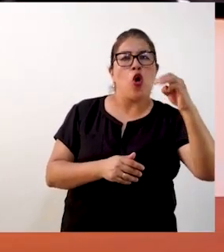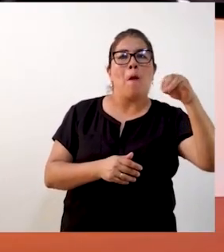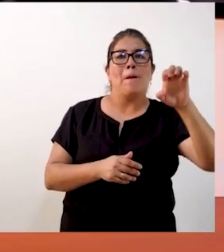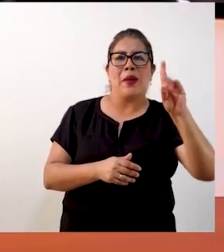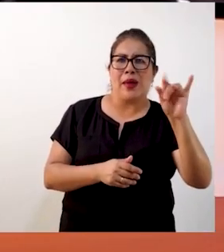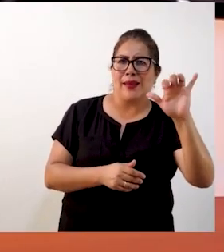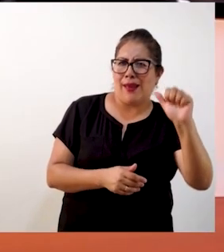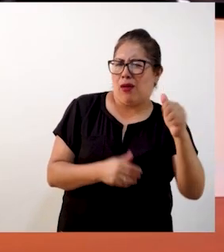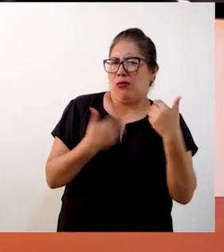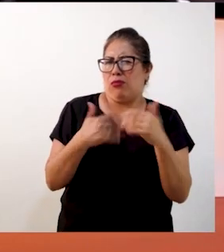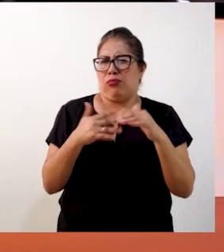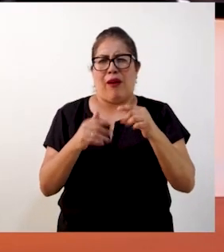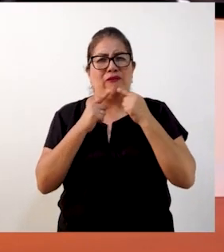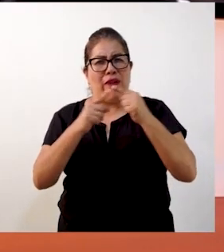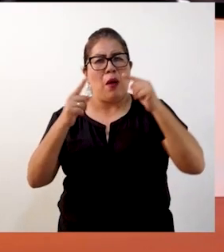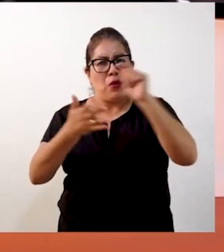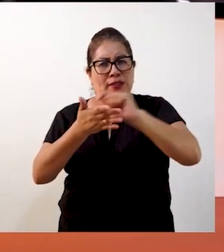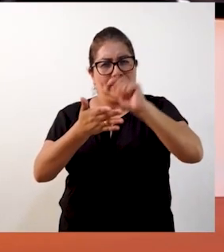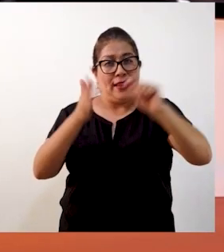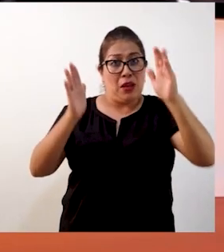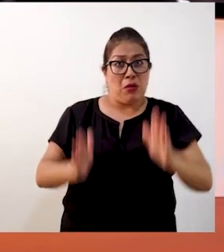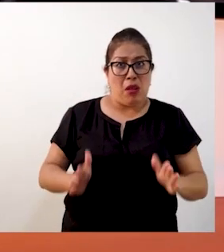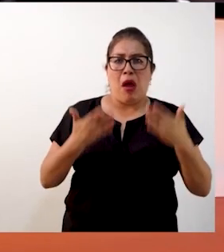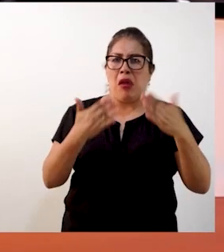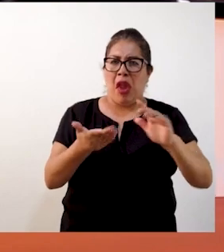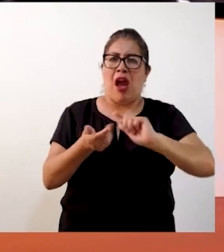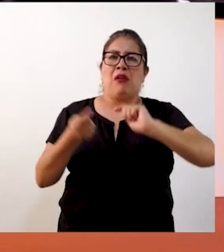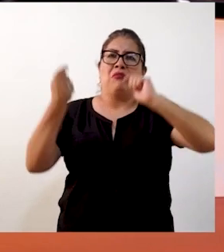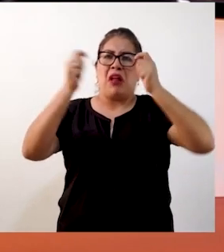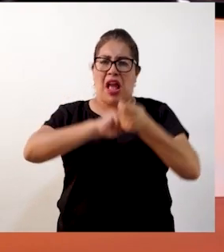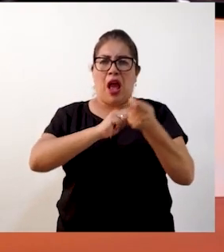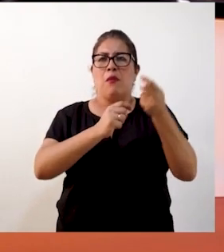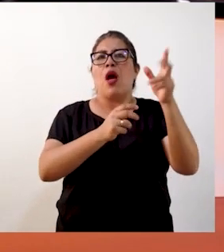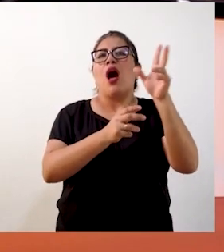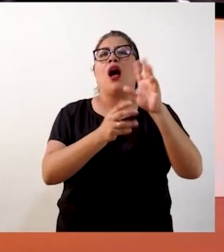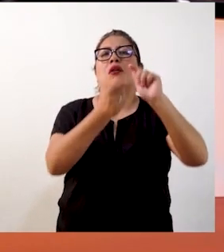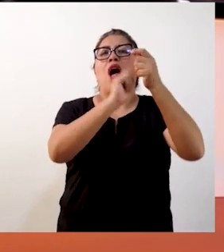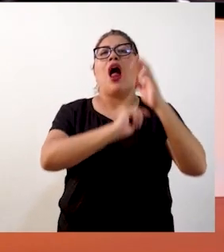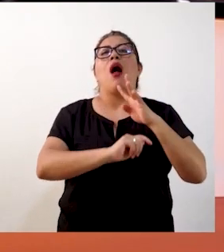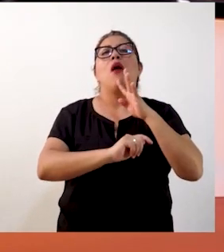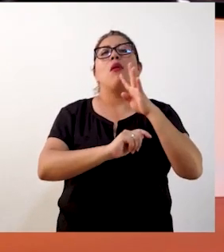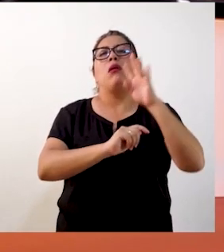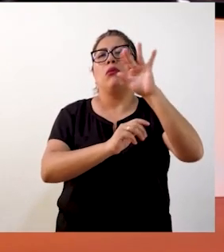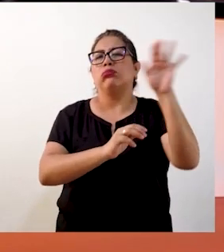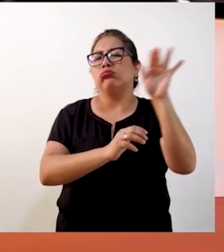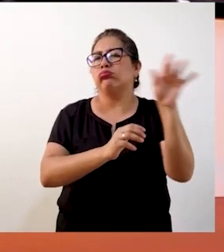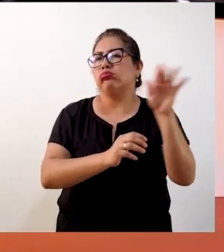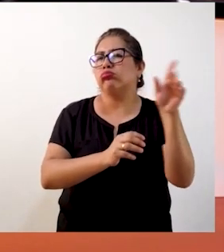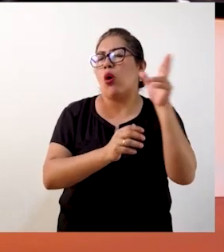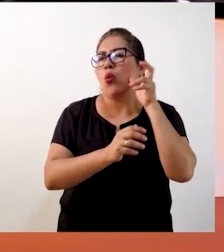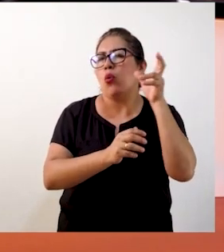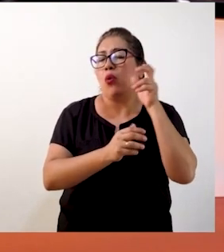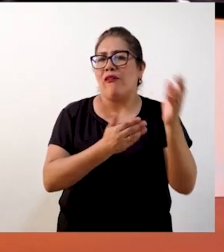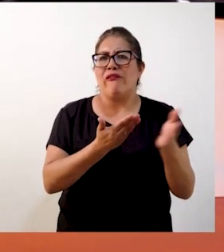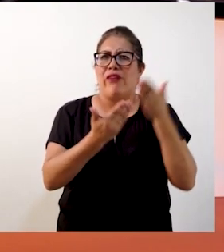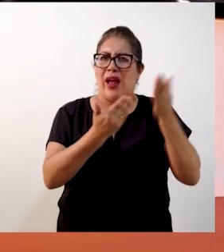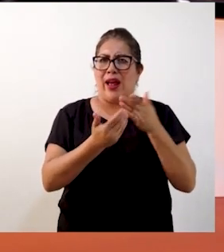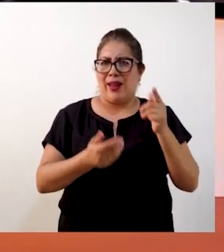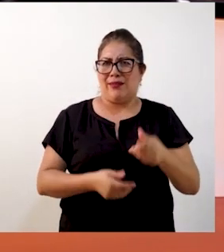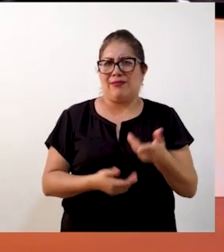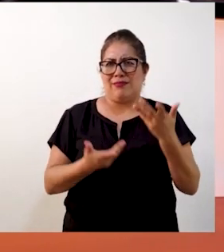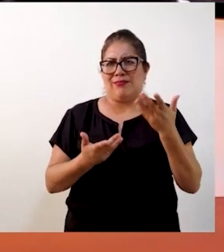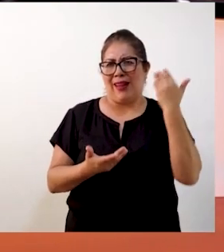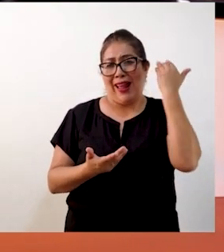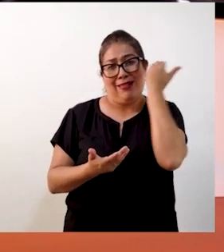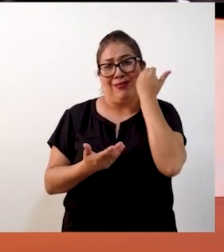lindos libros de grandes escritores, ya están en audiolibros. Porque una opción era que la enfermera o la hija le